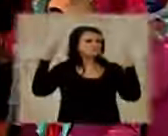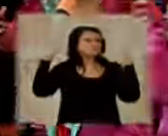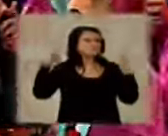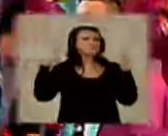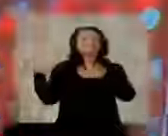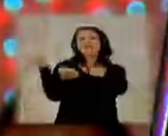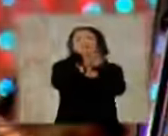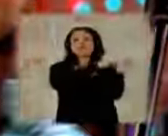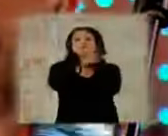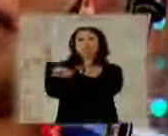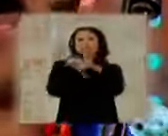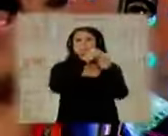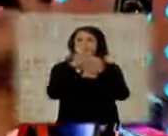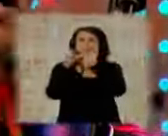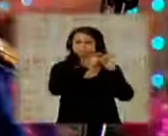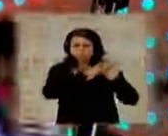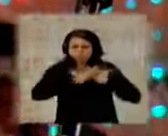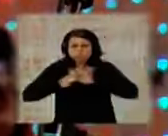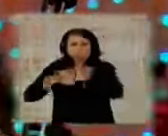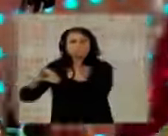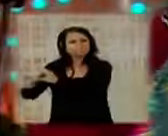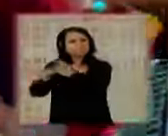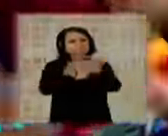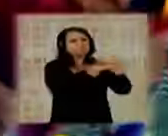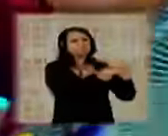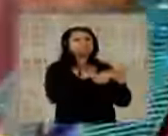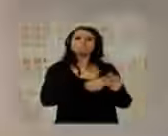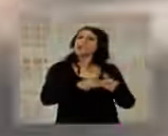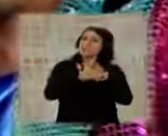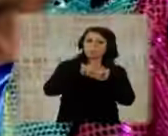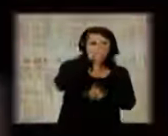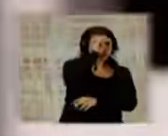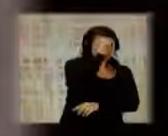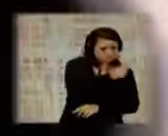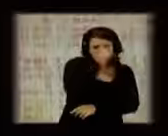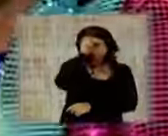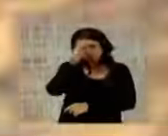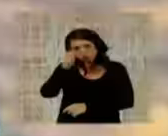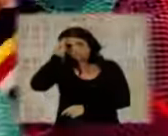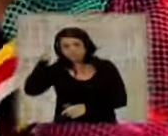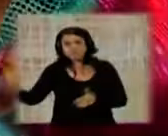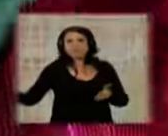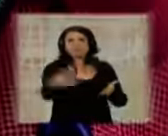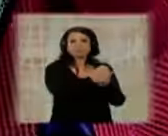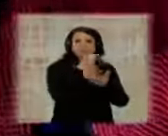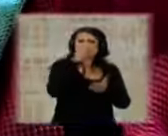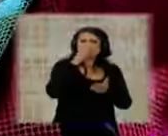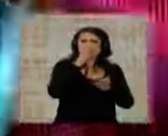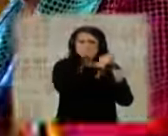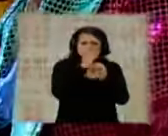Las murgas están súper unidas, pues reina la cordialidad. No hay follones entre